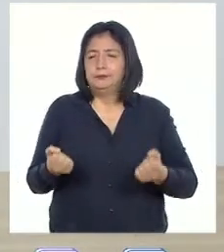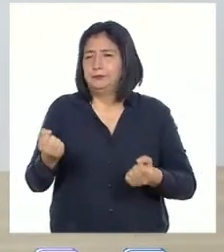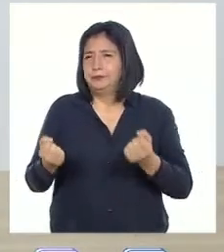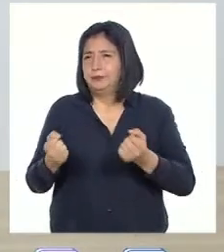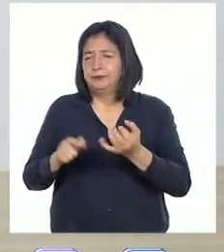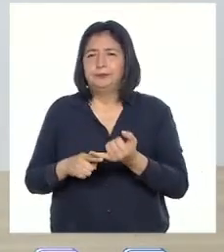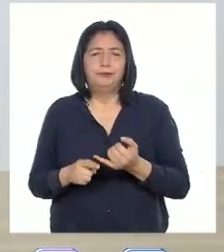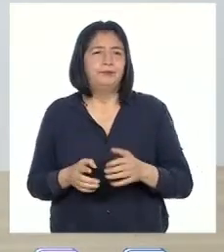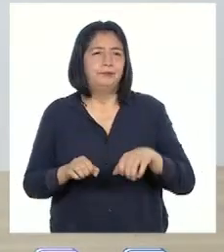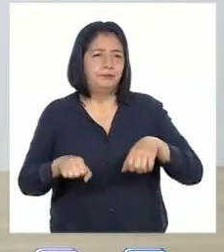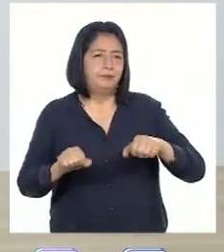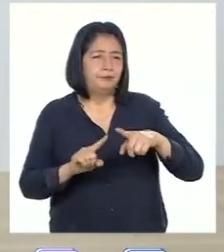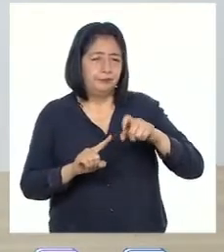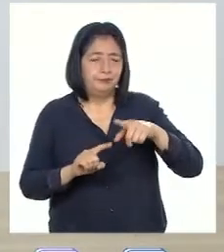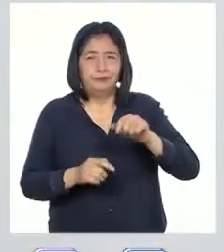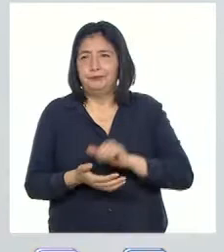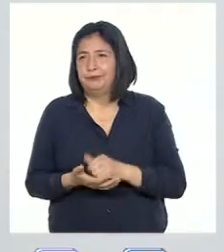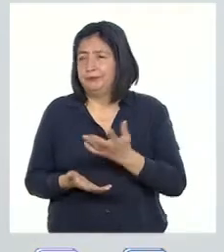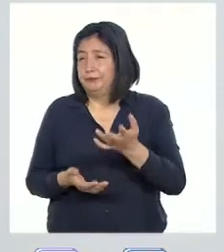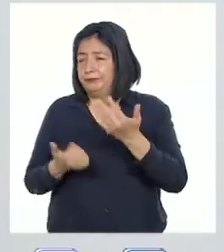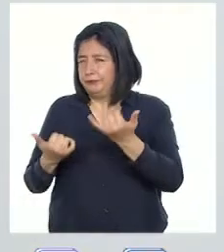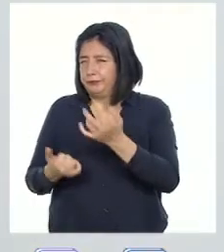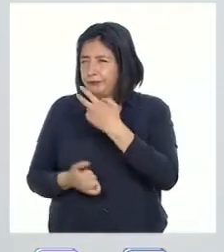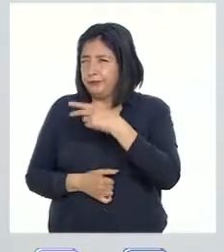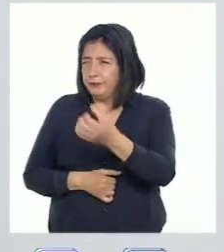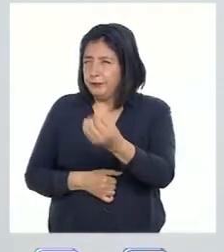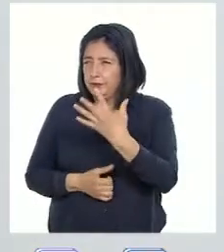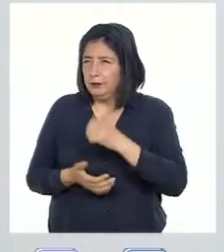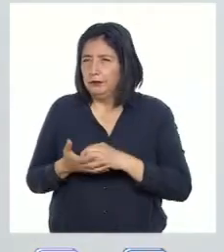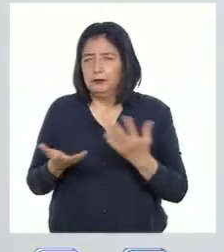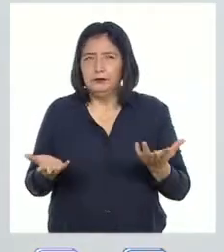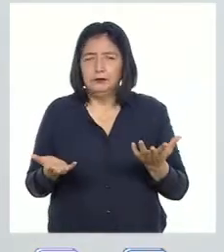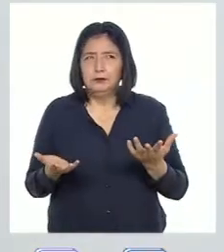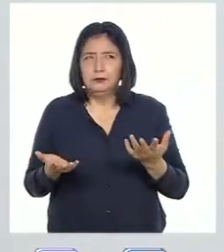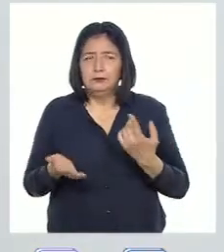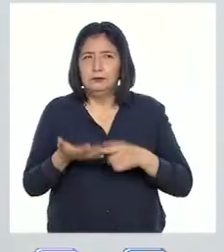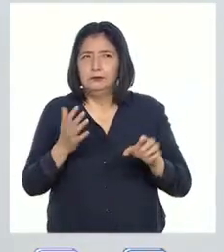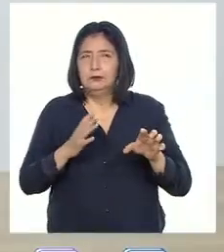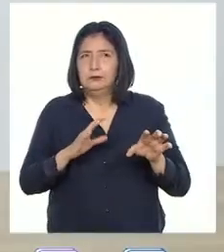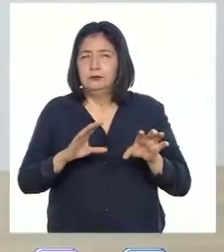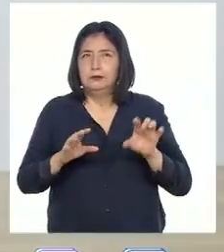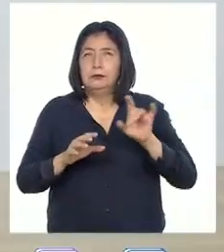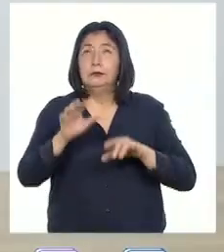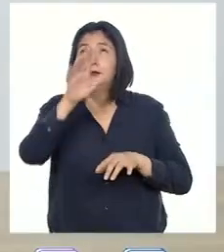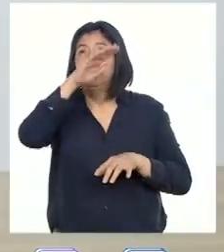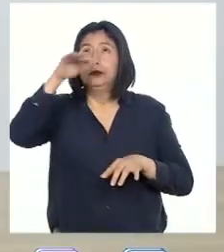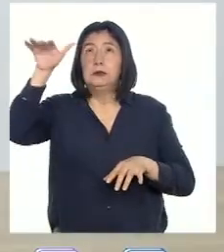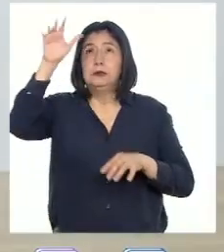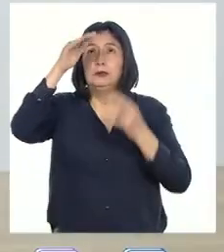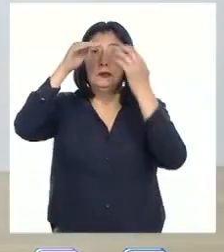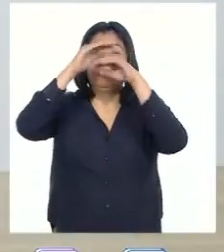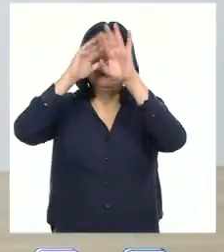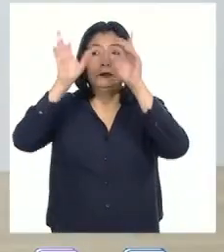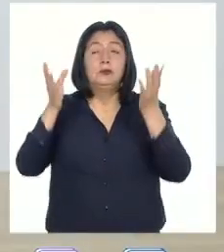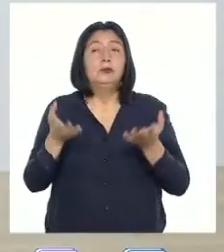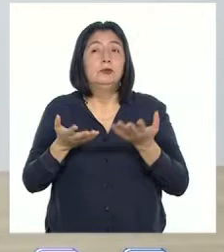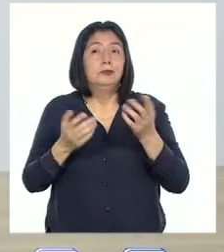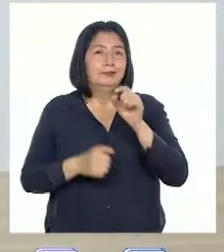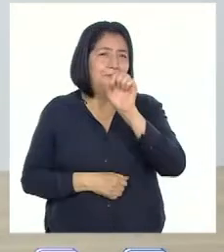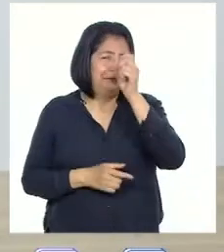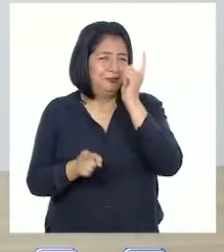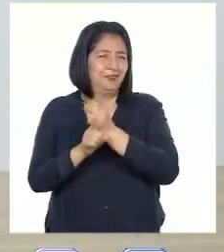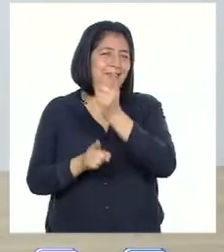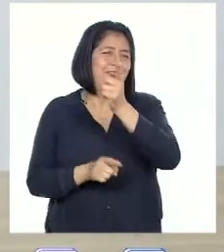carro, la mototaxi. Ahora, ¿me puedes decir medios que se desplacen por el cielo? ¡Sí! ¡Muy